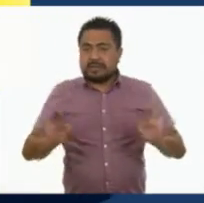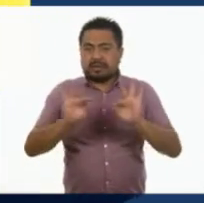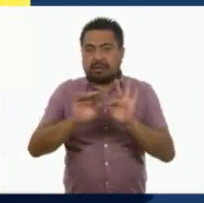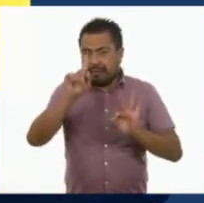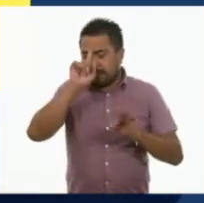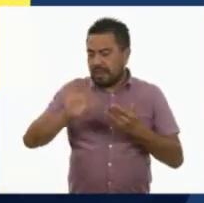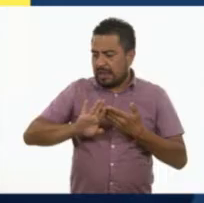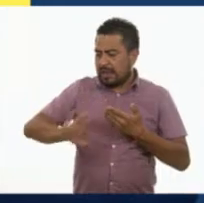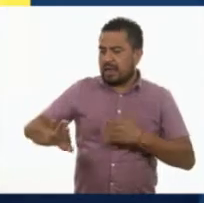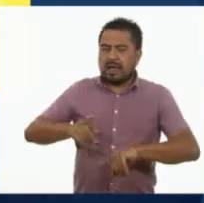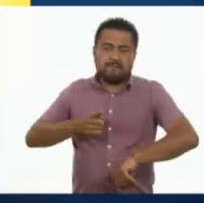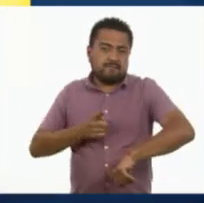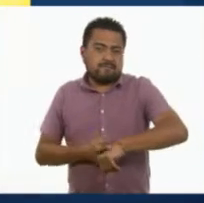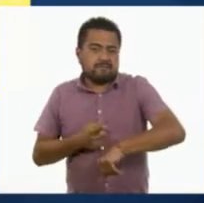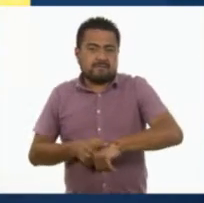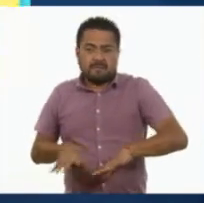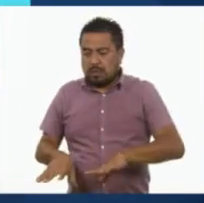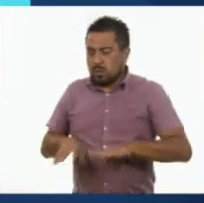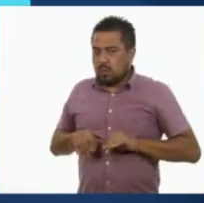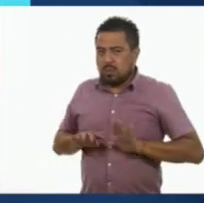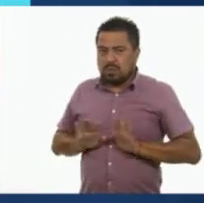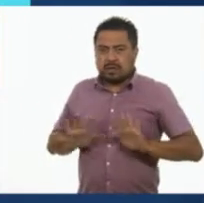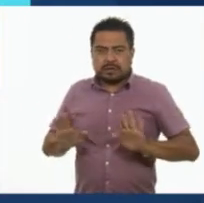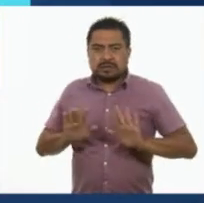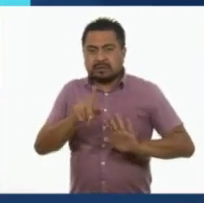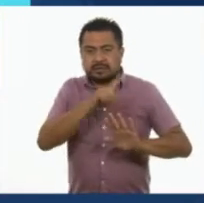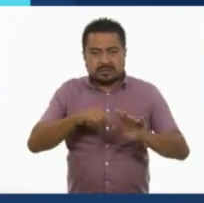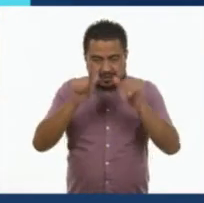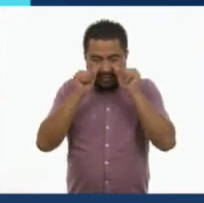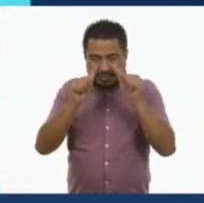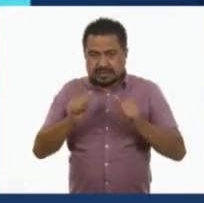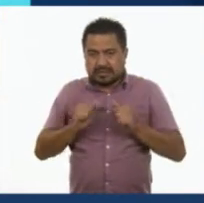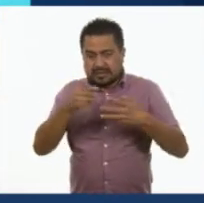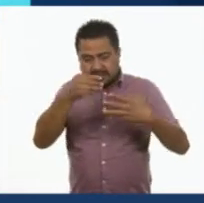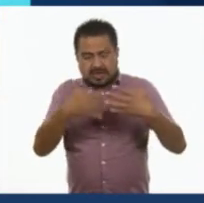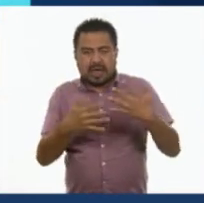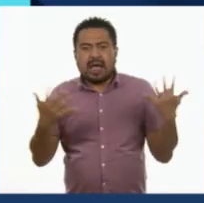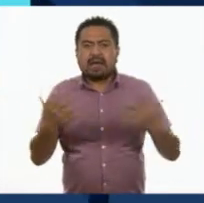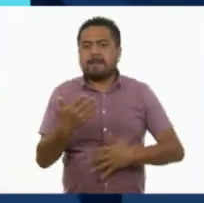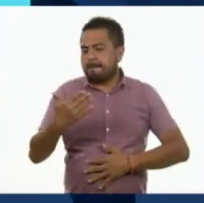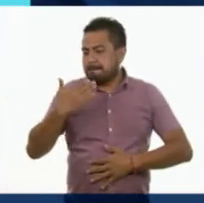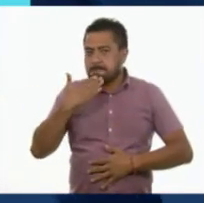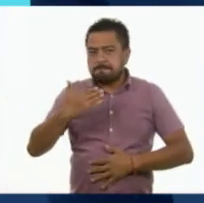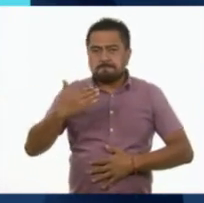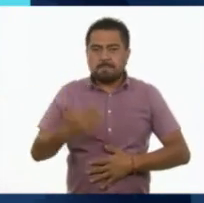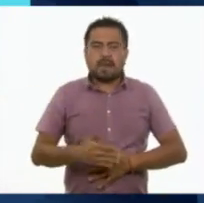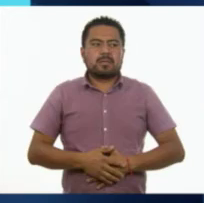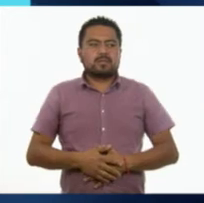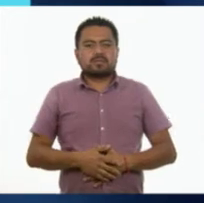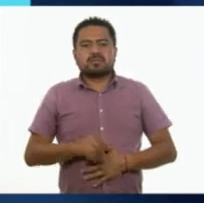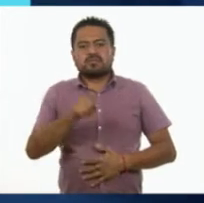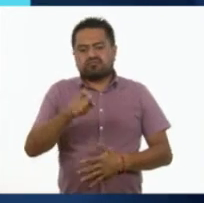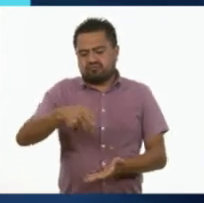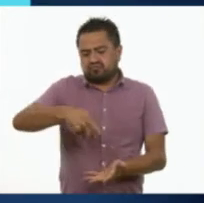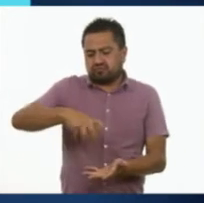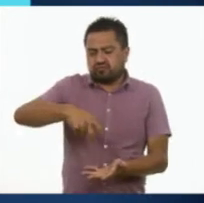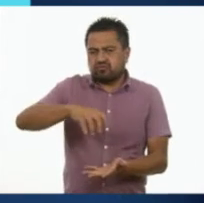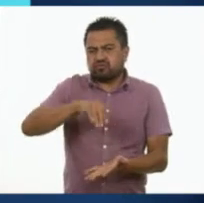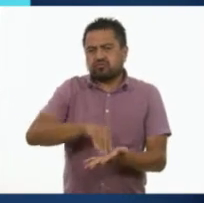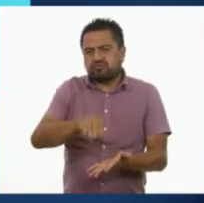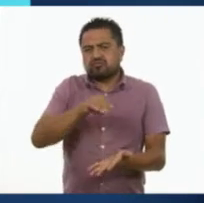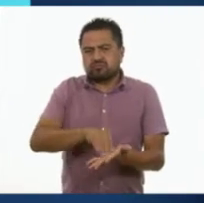importante para prevenir cualquier enfermedad. Sigue estos pasos para hacerlo correctamente. Moja tus